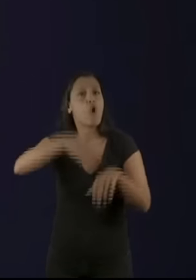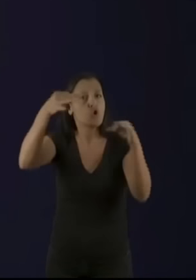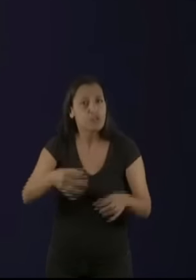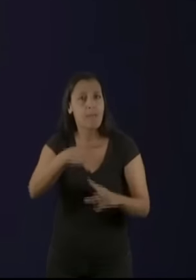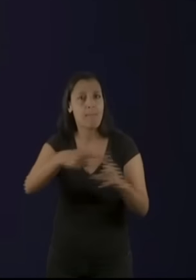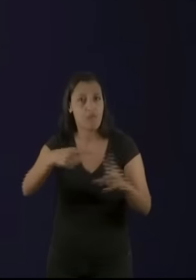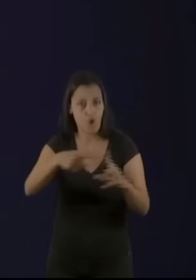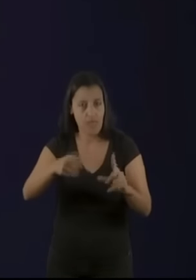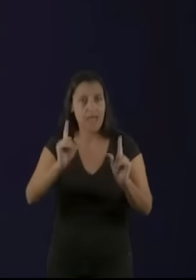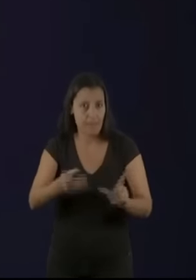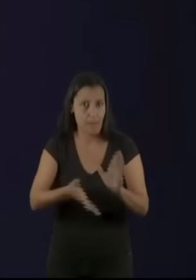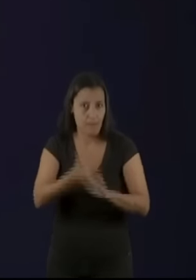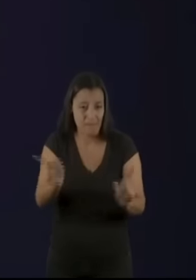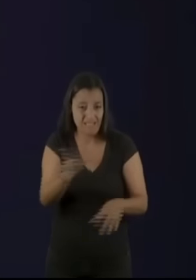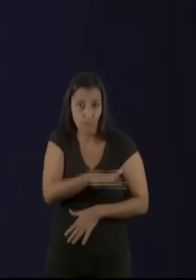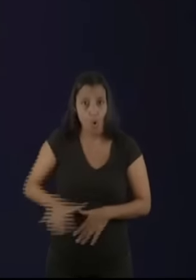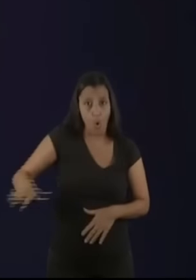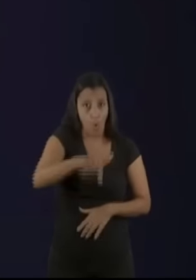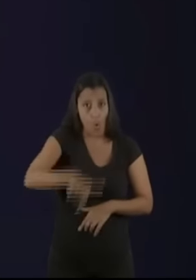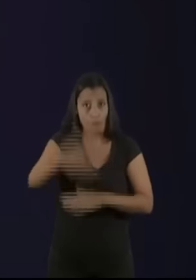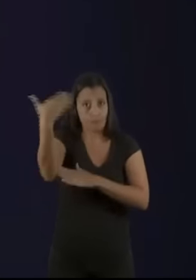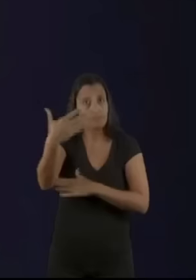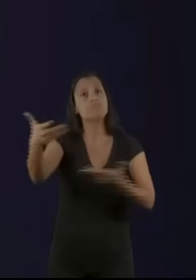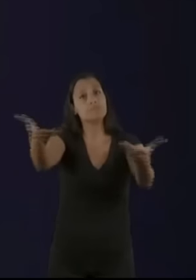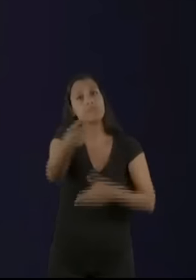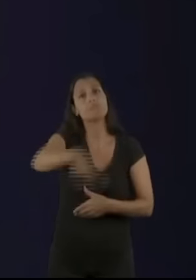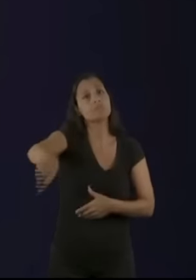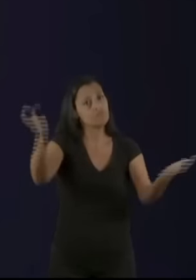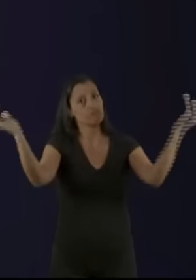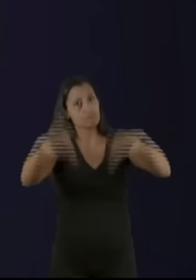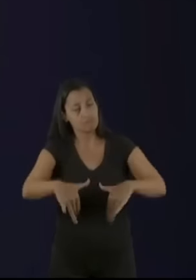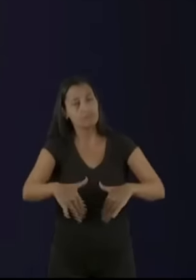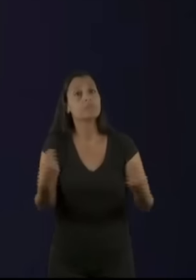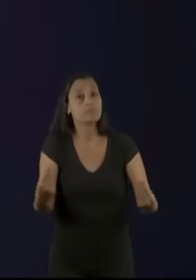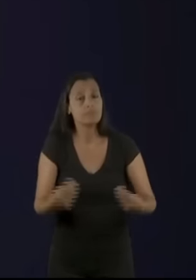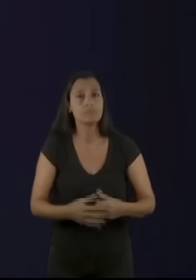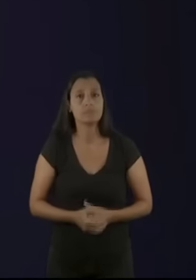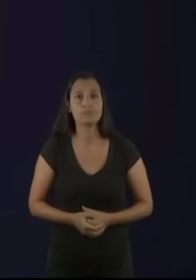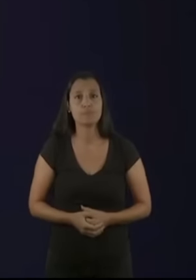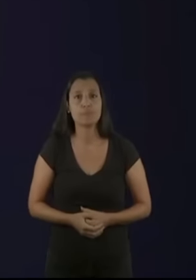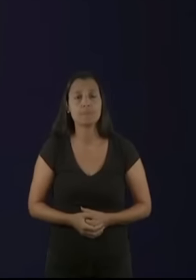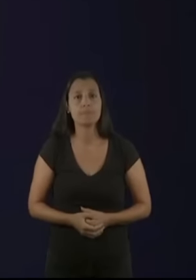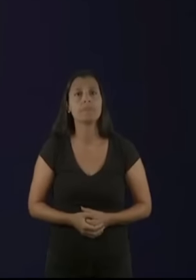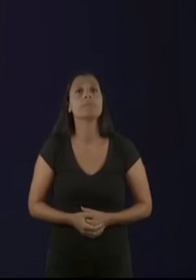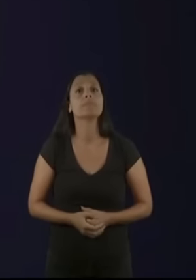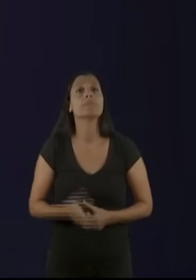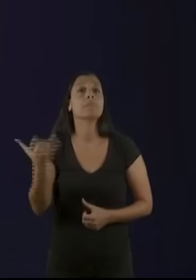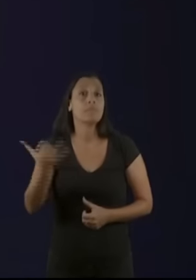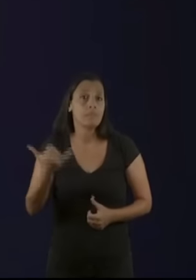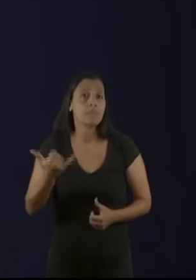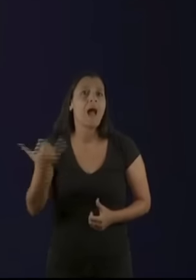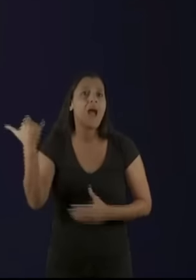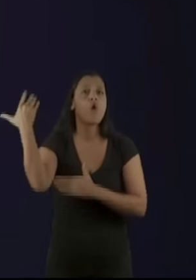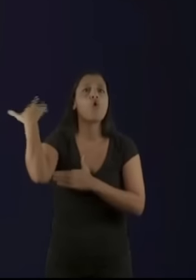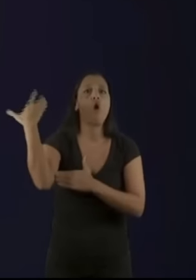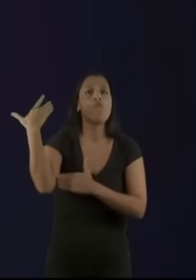mediodía en esta misma sala los invitamos a todos a estar presentes eh van a dar una van a brindar una